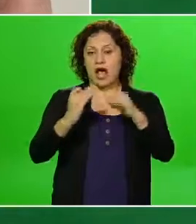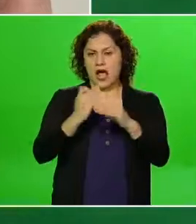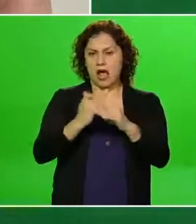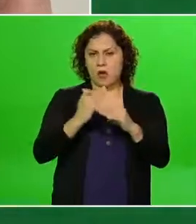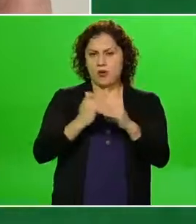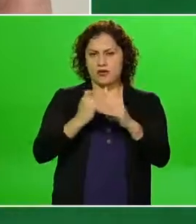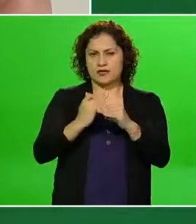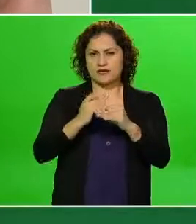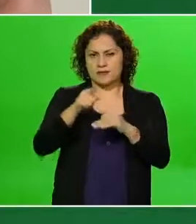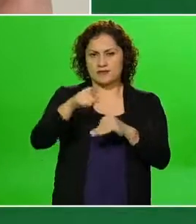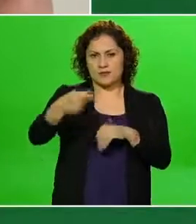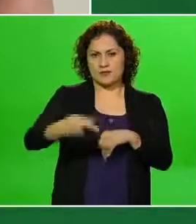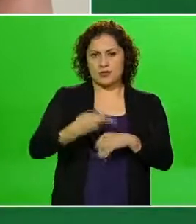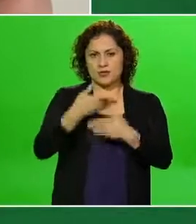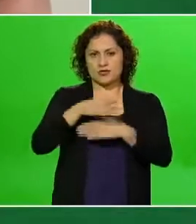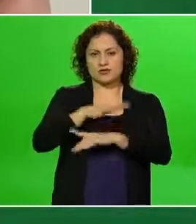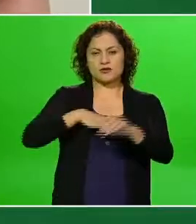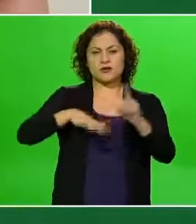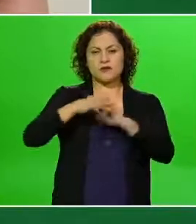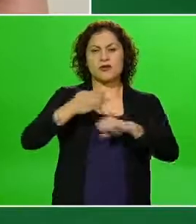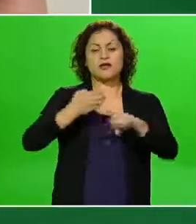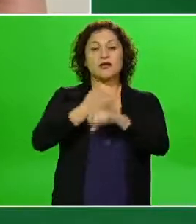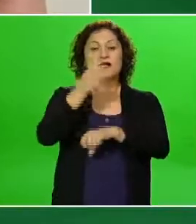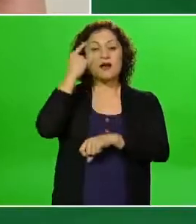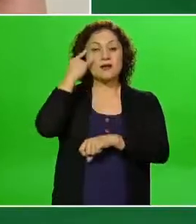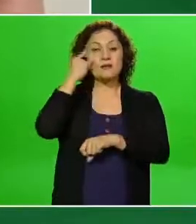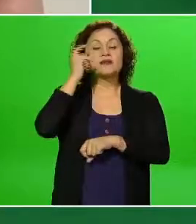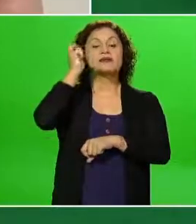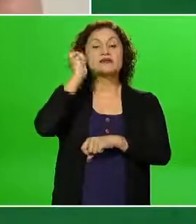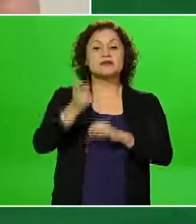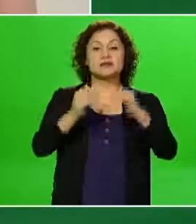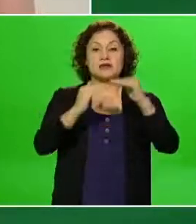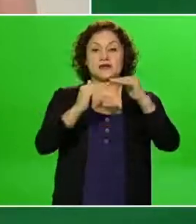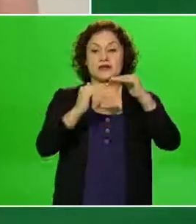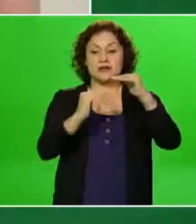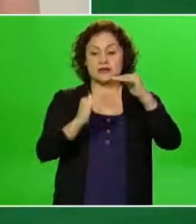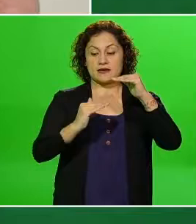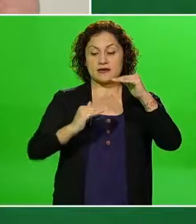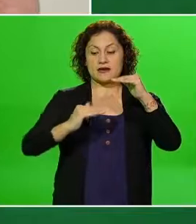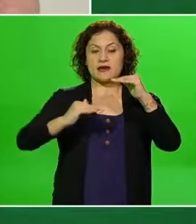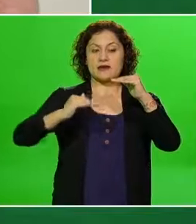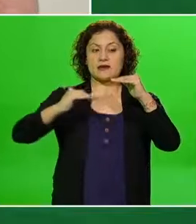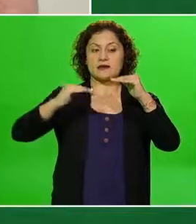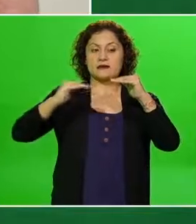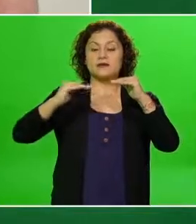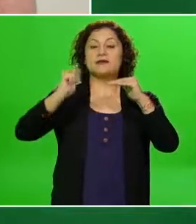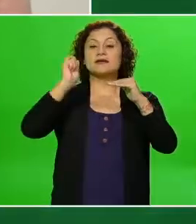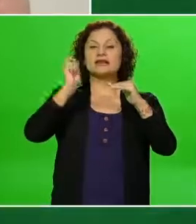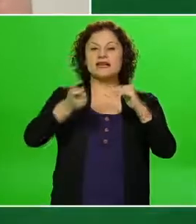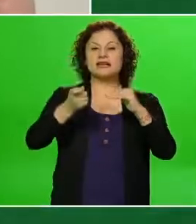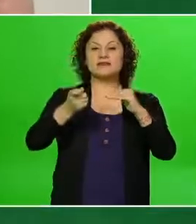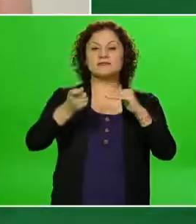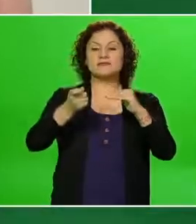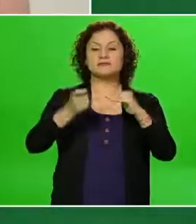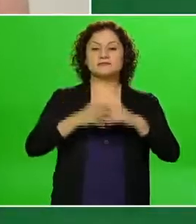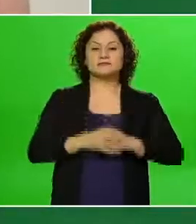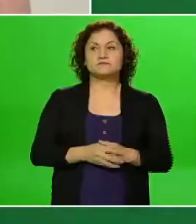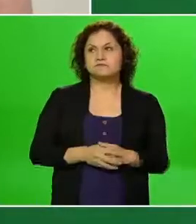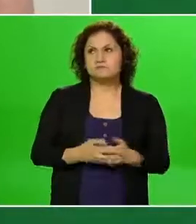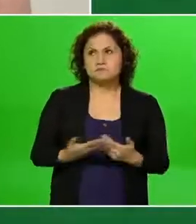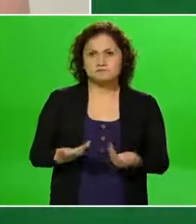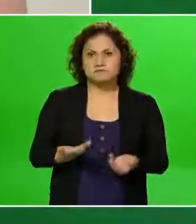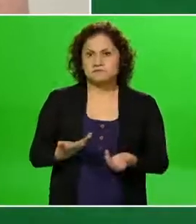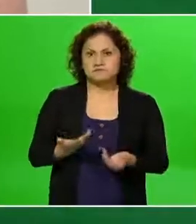específicamente, dado que la pregunta es de Campeche, Campeche tiene una ondulación basal, es decir, Campeche logró llegar desde hace